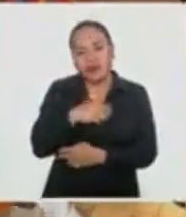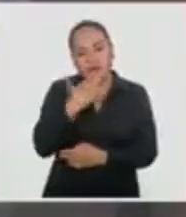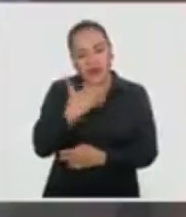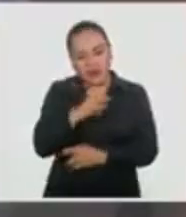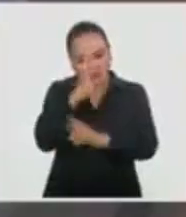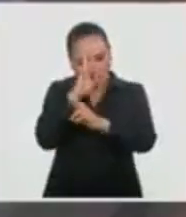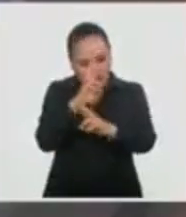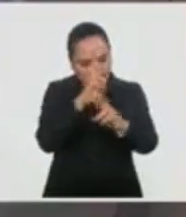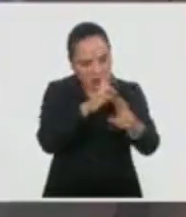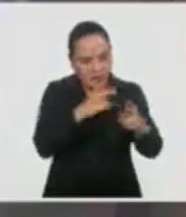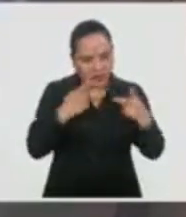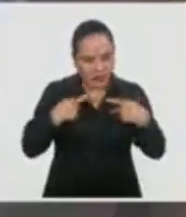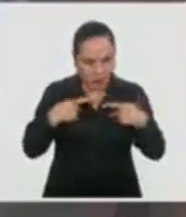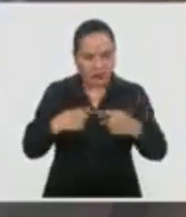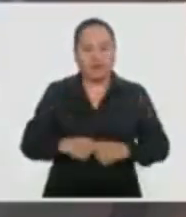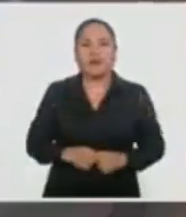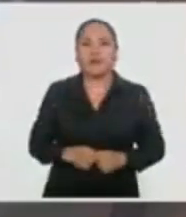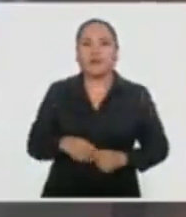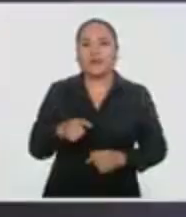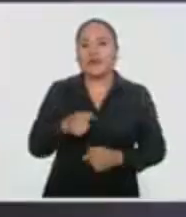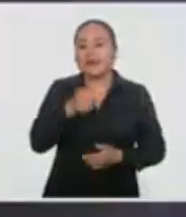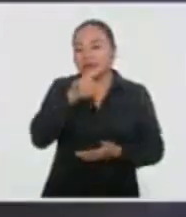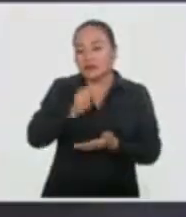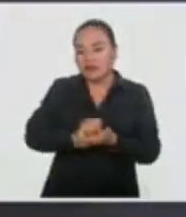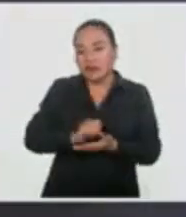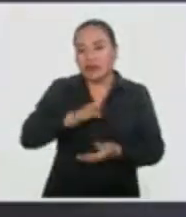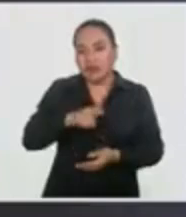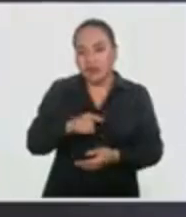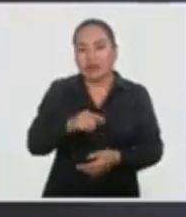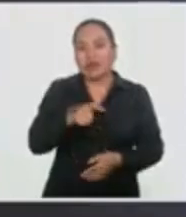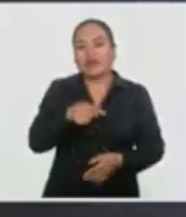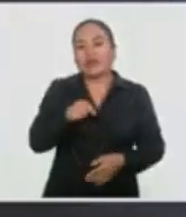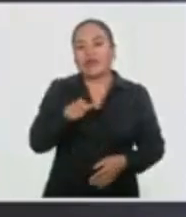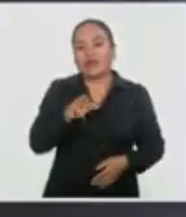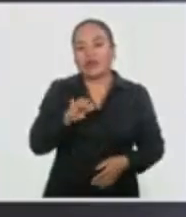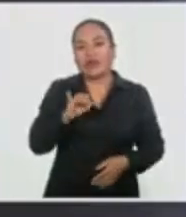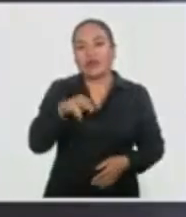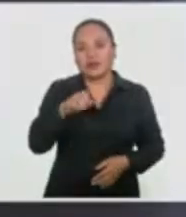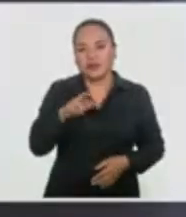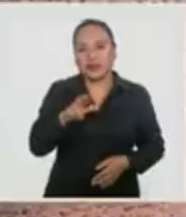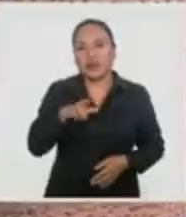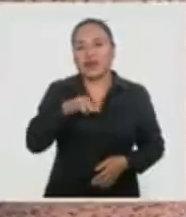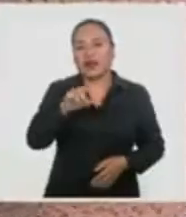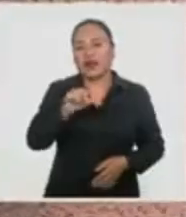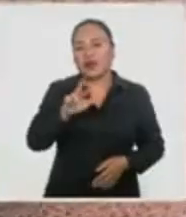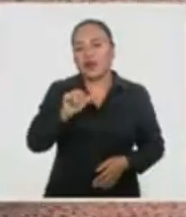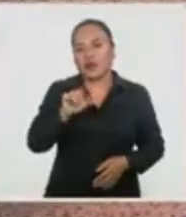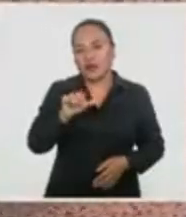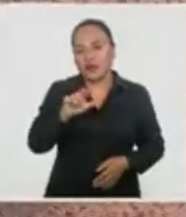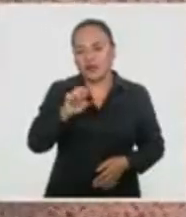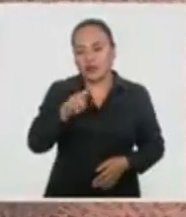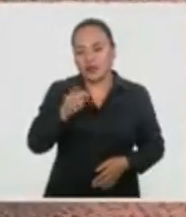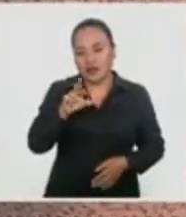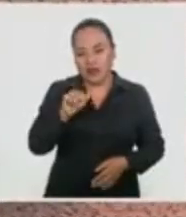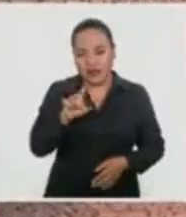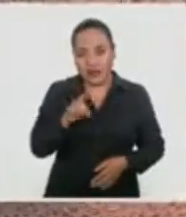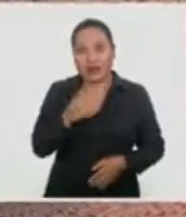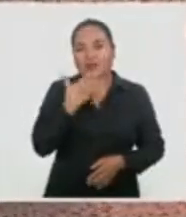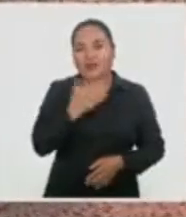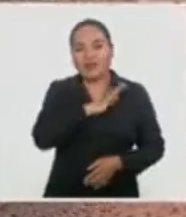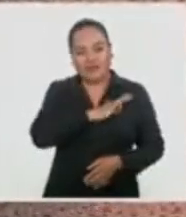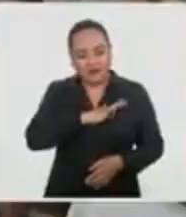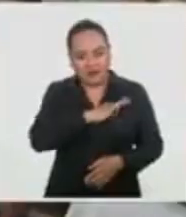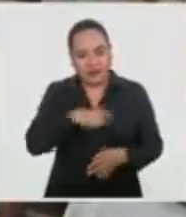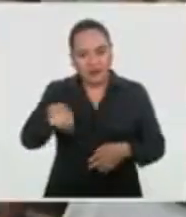oportuna. En su intervención, la secretaria de Bienestar, Tequio e Inclusión, Laura Estrada Mauro, felicitó a las personas que trabajan